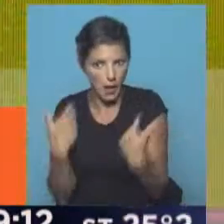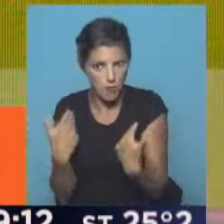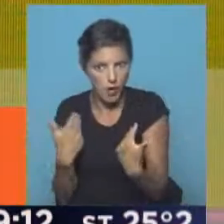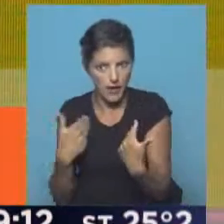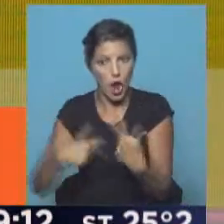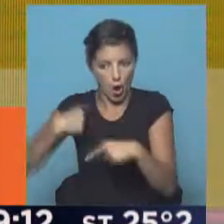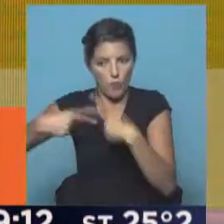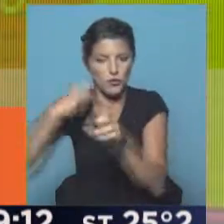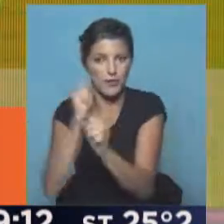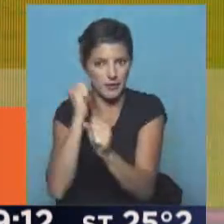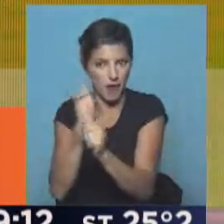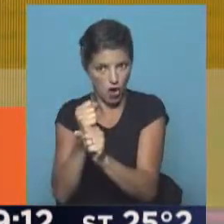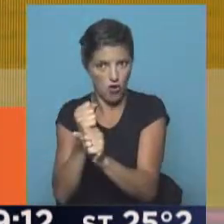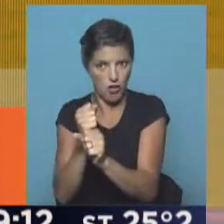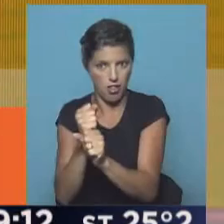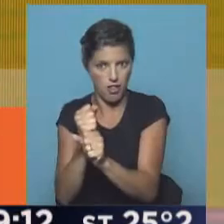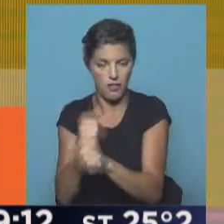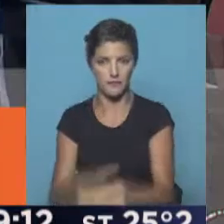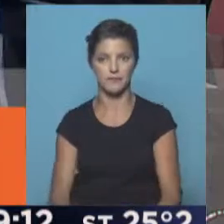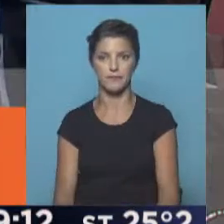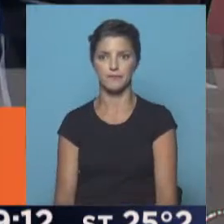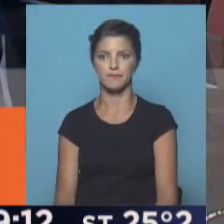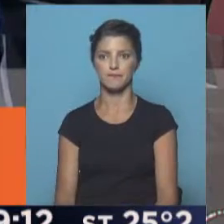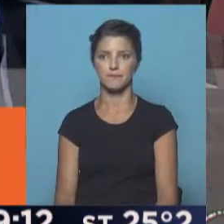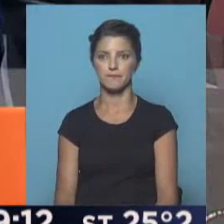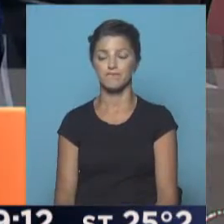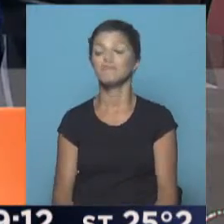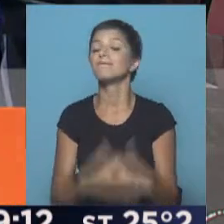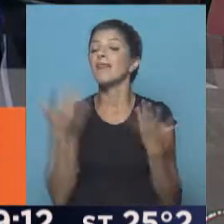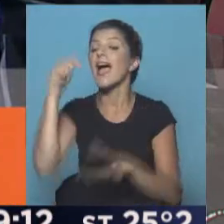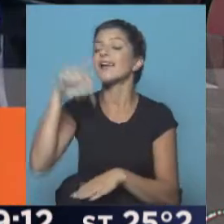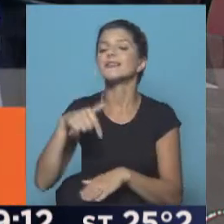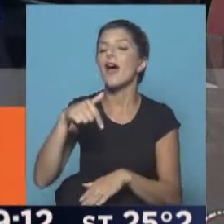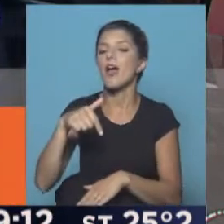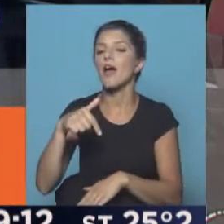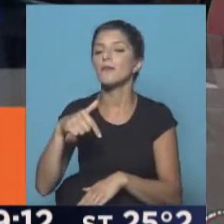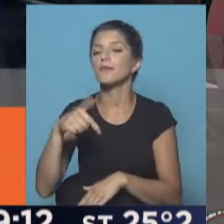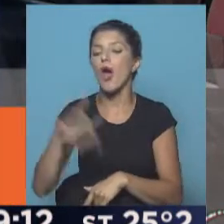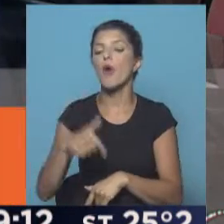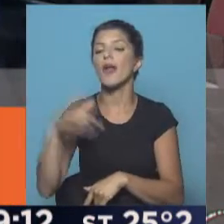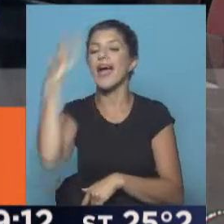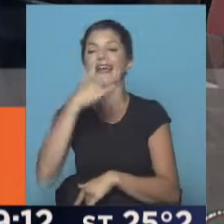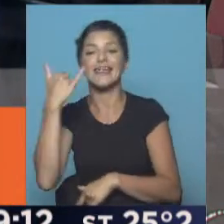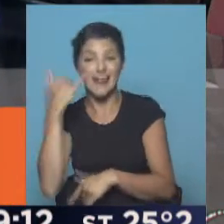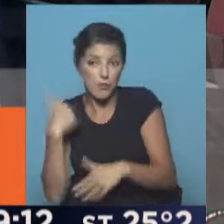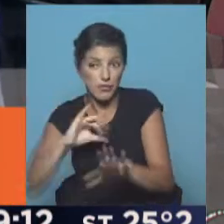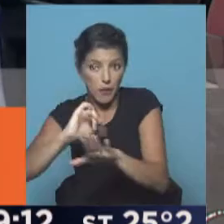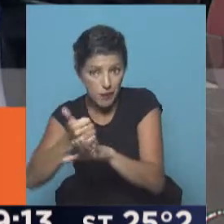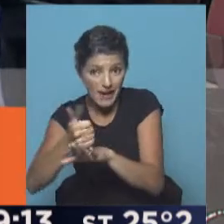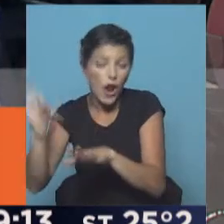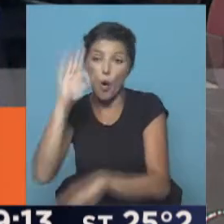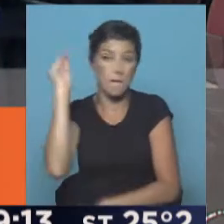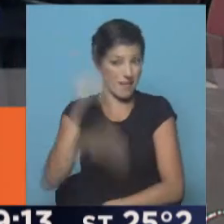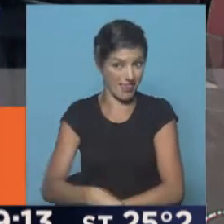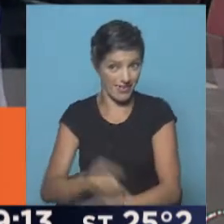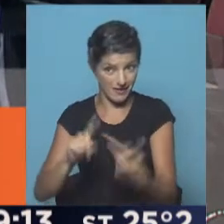revalidar títulos. Es decir, se puede decir que esta era una elección que Hillary tenía para ganarla o para perderla y